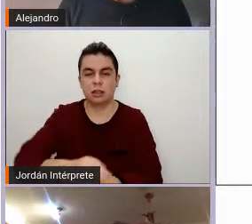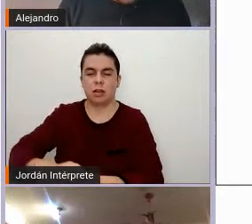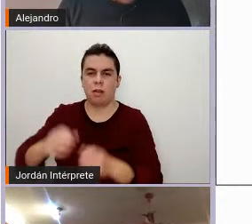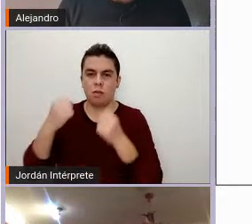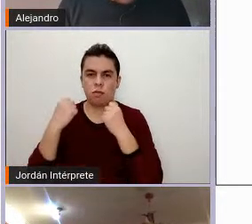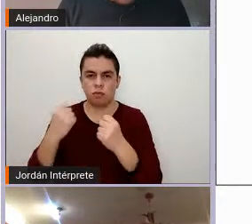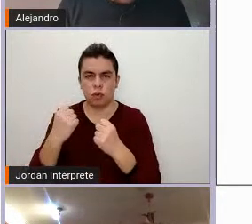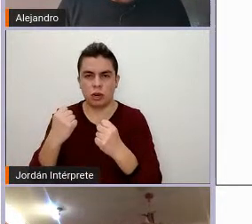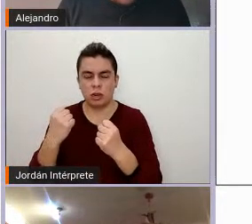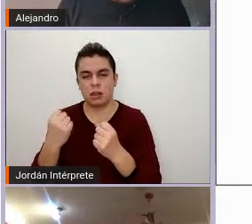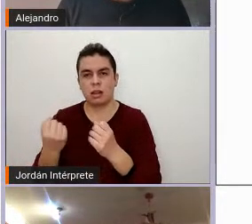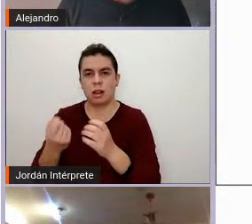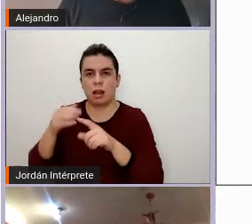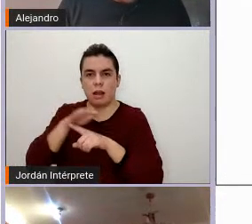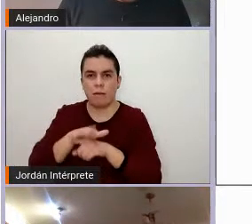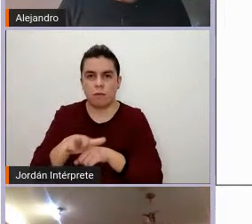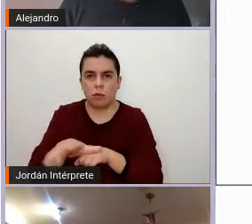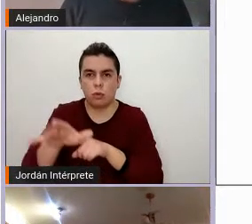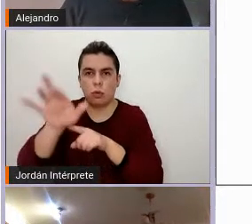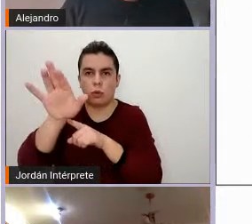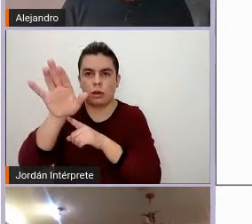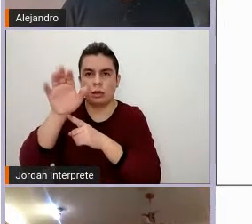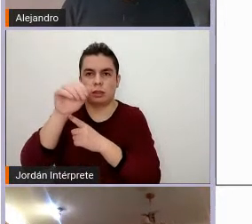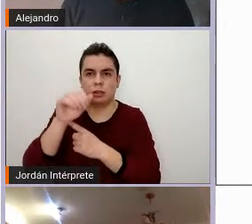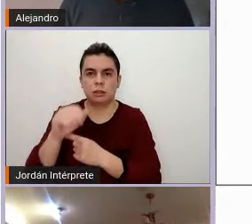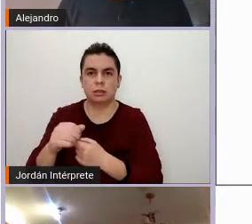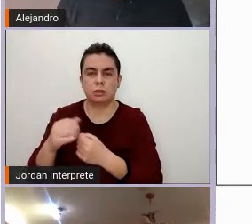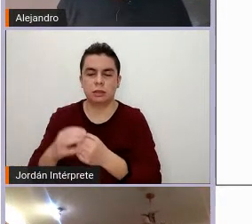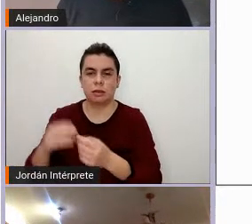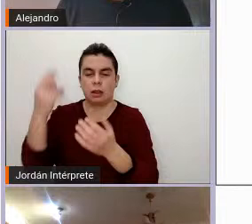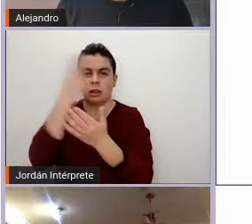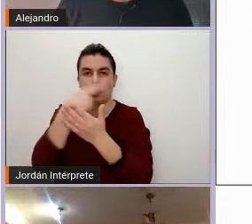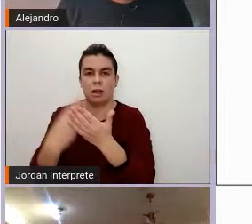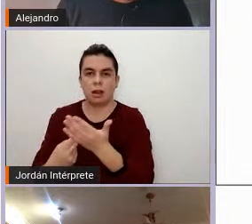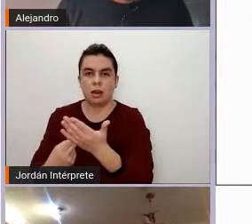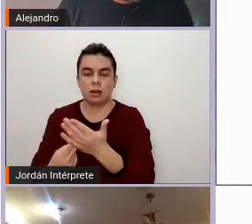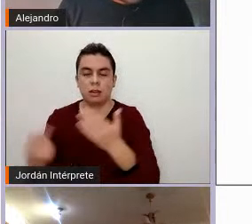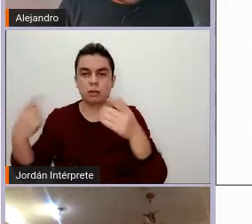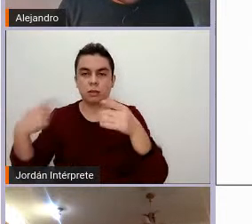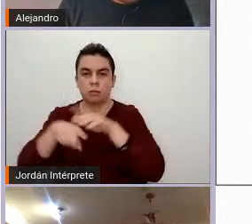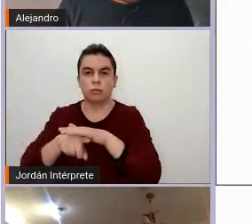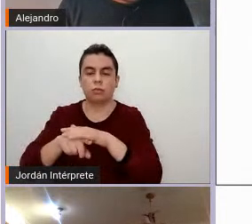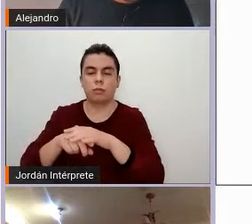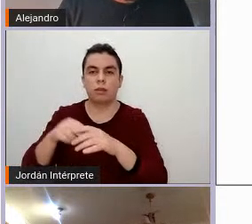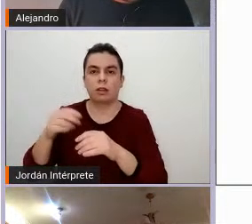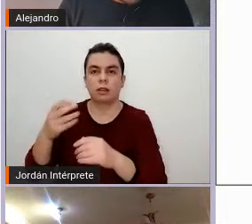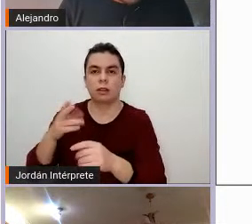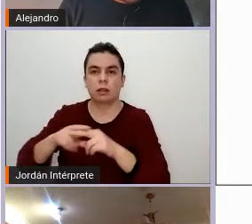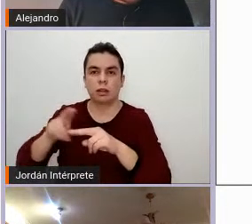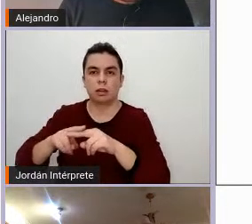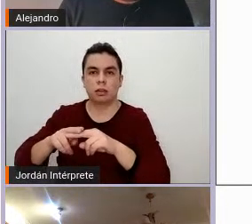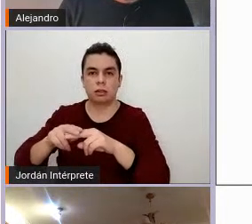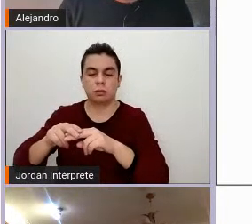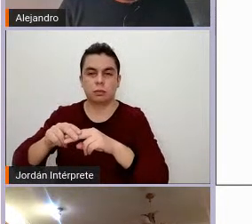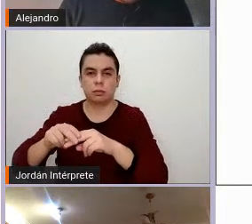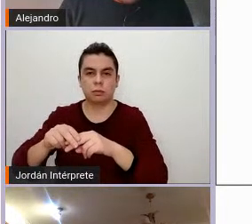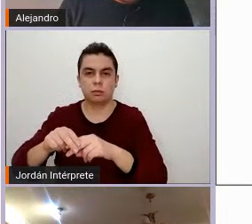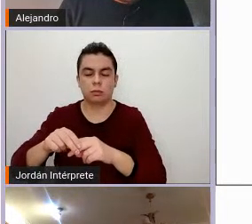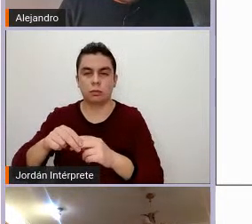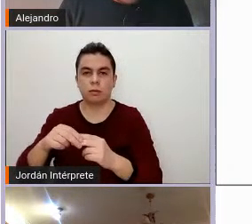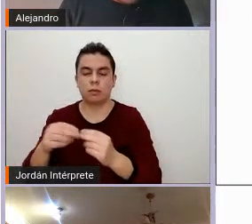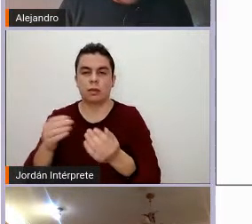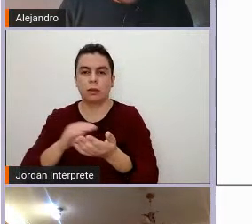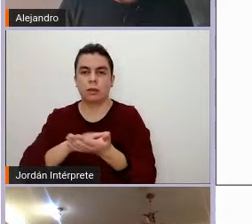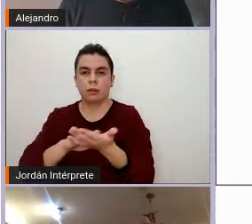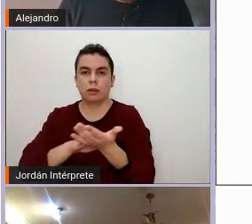en la poesía de Violeta, práctica tradicionalmente desarrollada por las mujeres, considerando las arpilleras como una